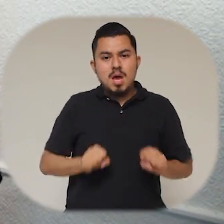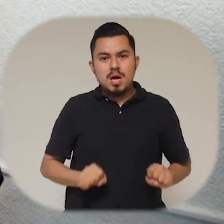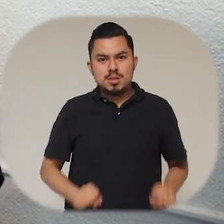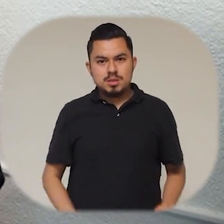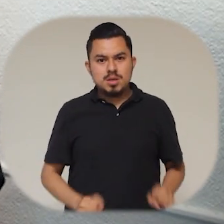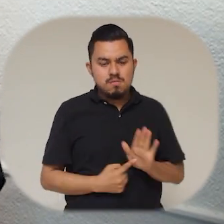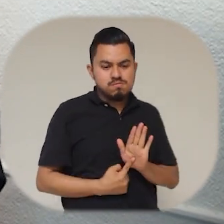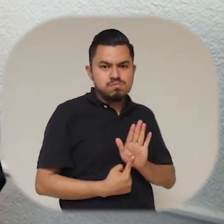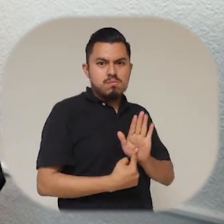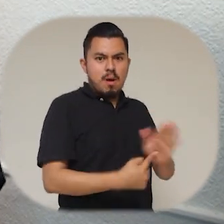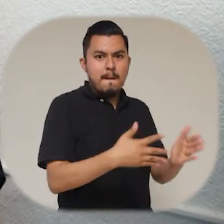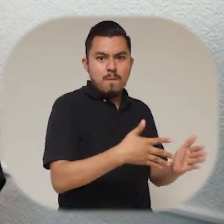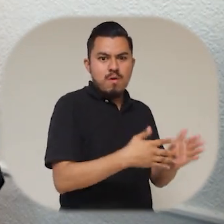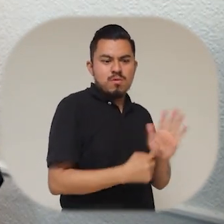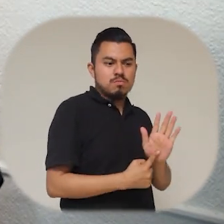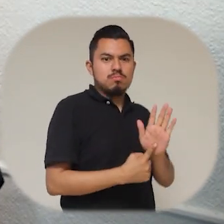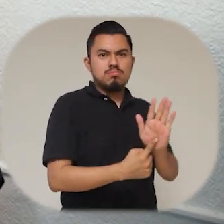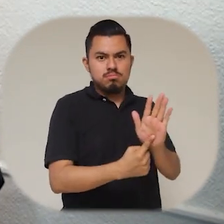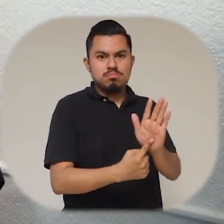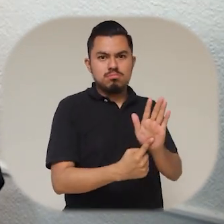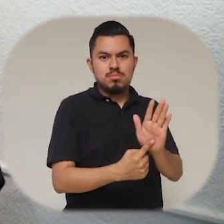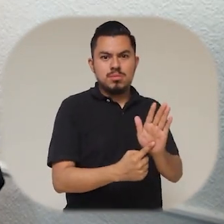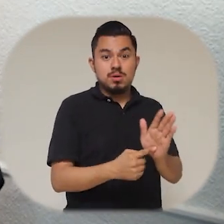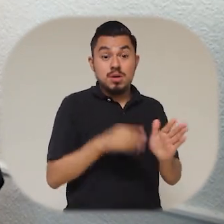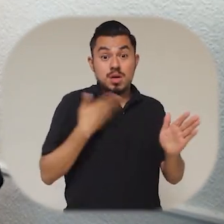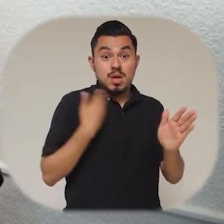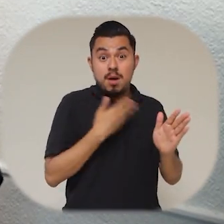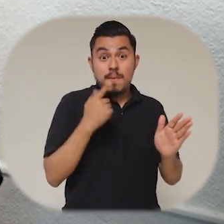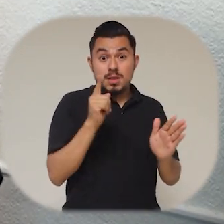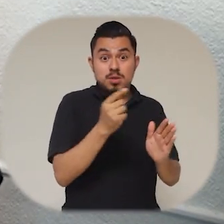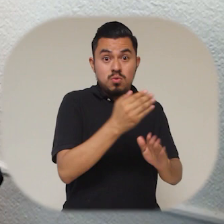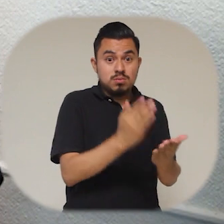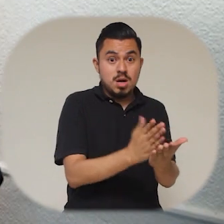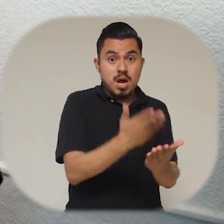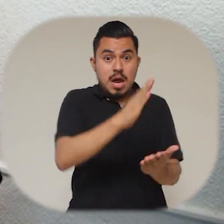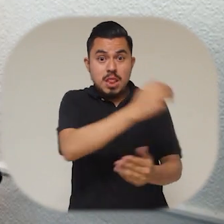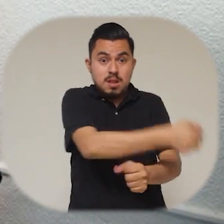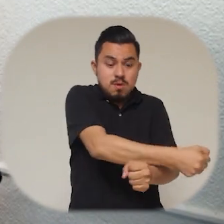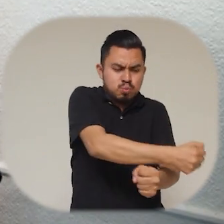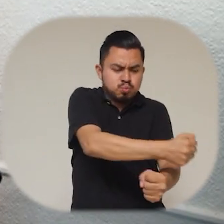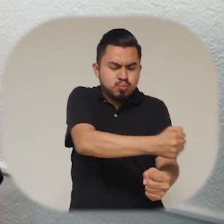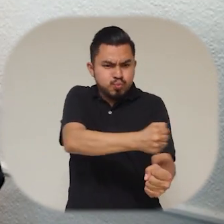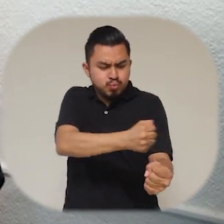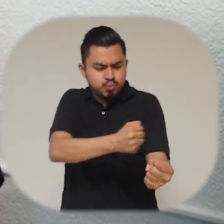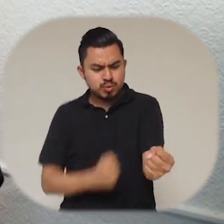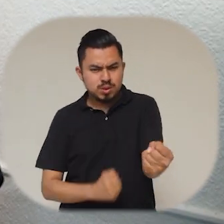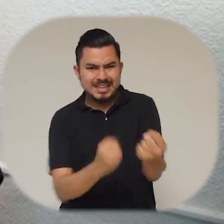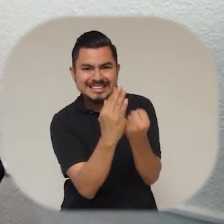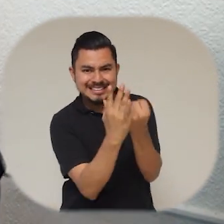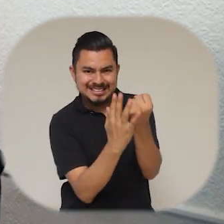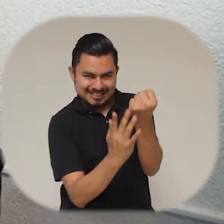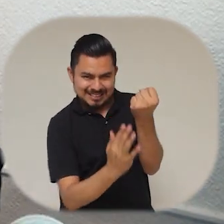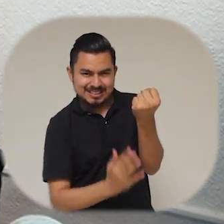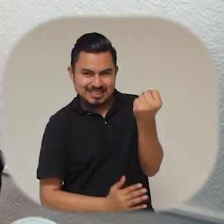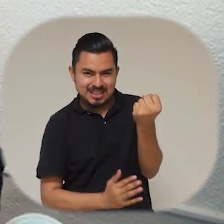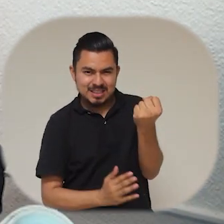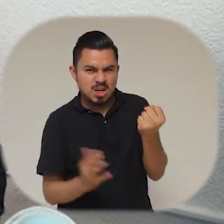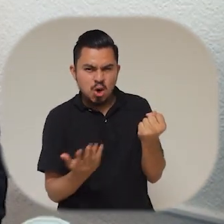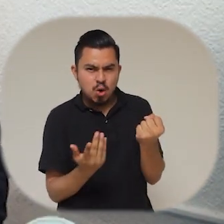sacrificio, este sacrificio era en forma de culto a Dios y también era en expiación del pecado del